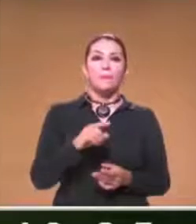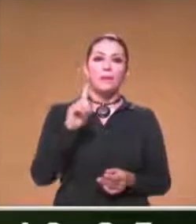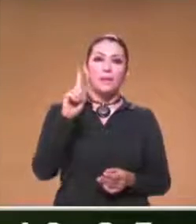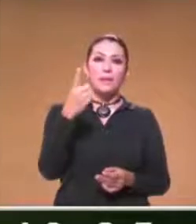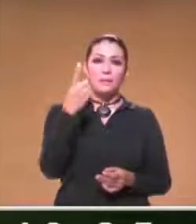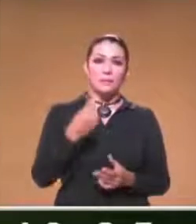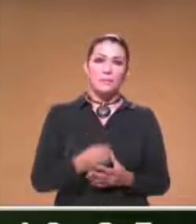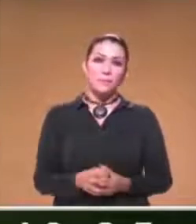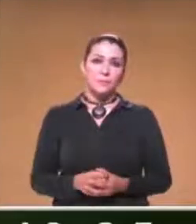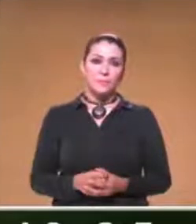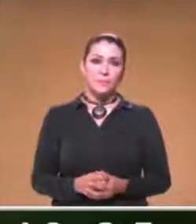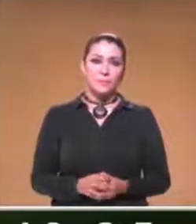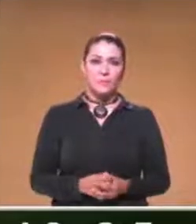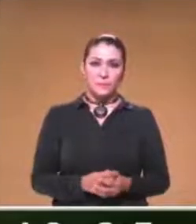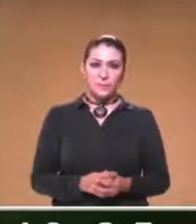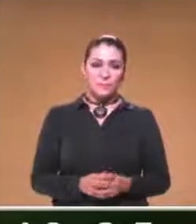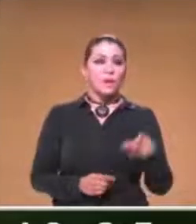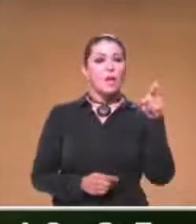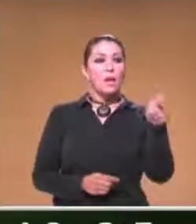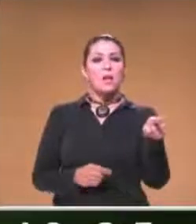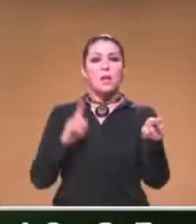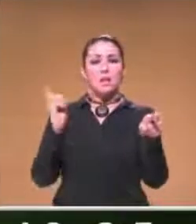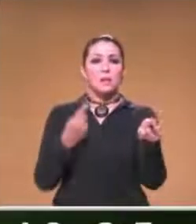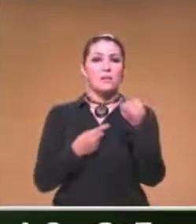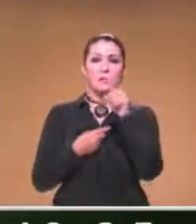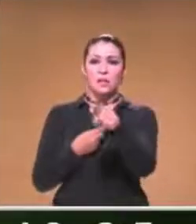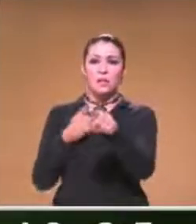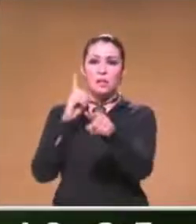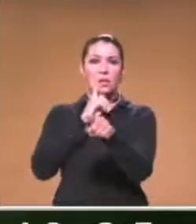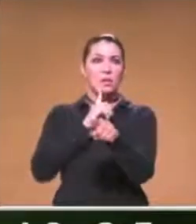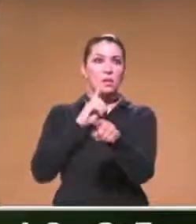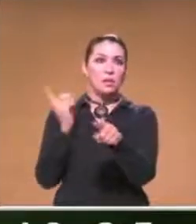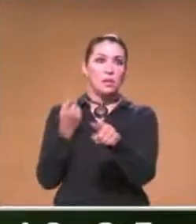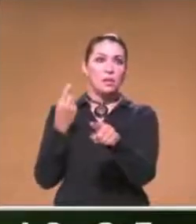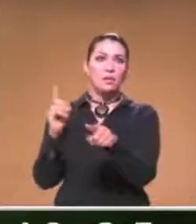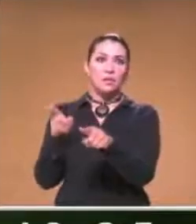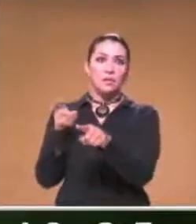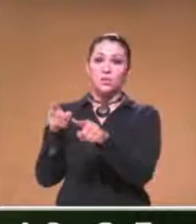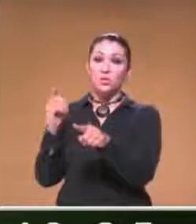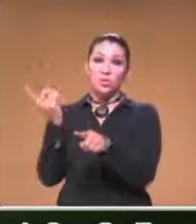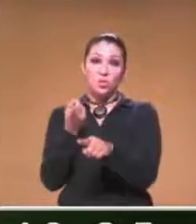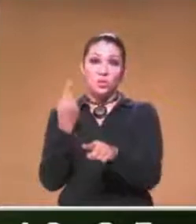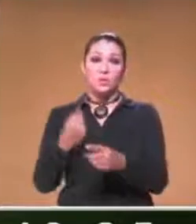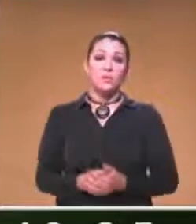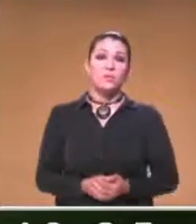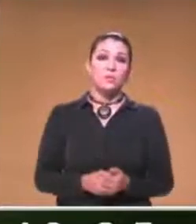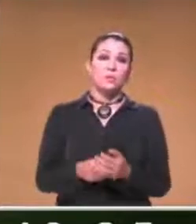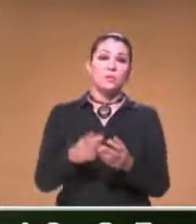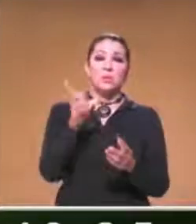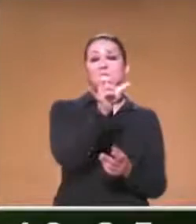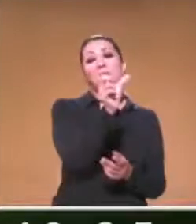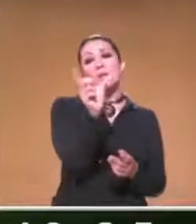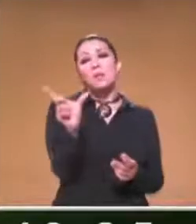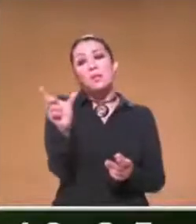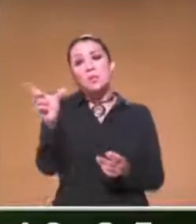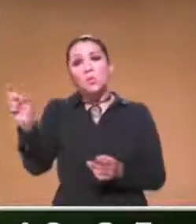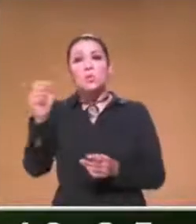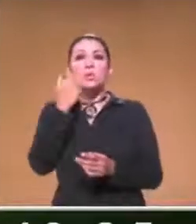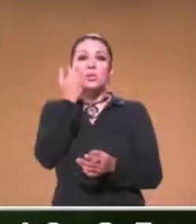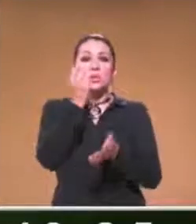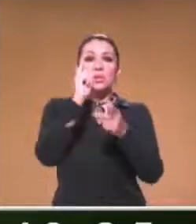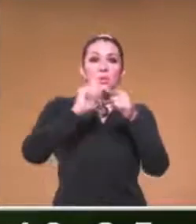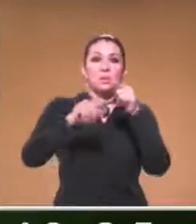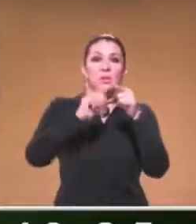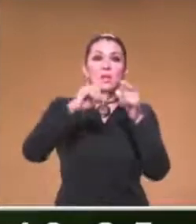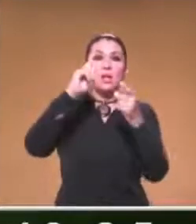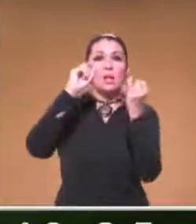is. Él es, ella es o eso es. Aparece también la contracción para cada uno de ellos. Solamente le quitaríamos